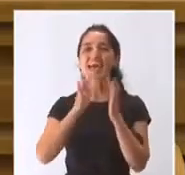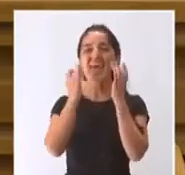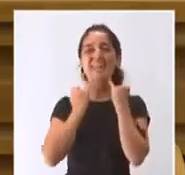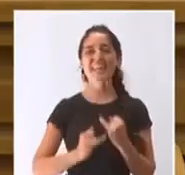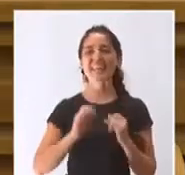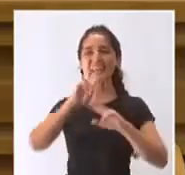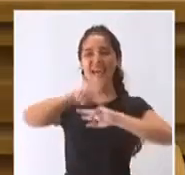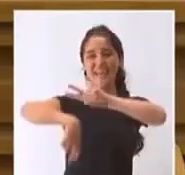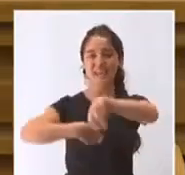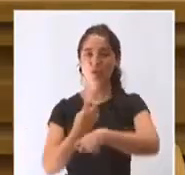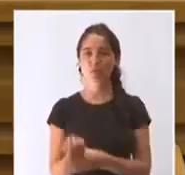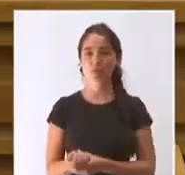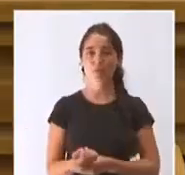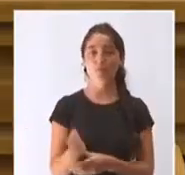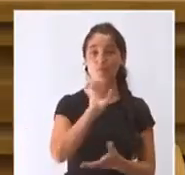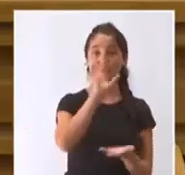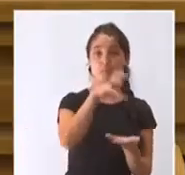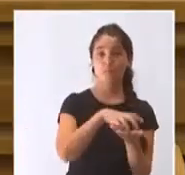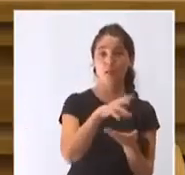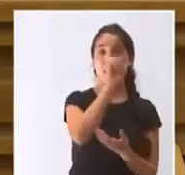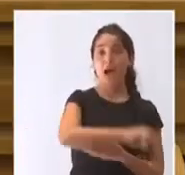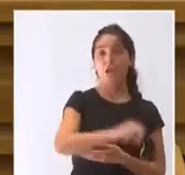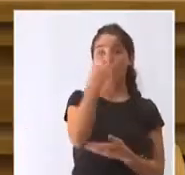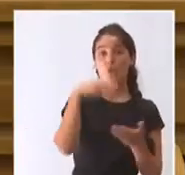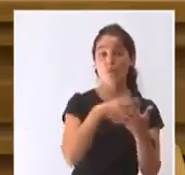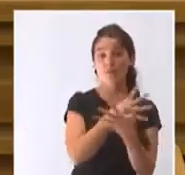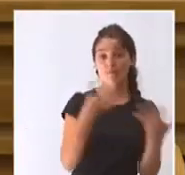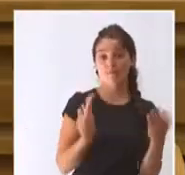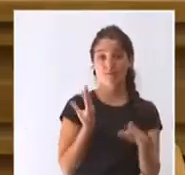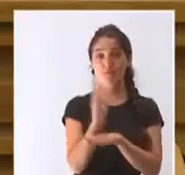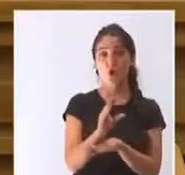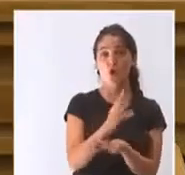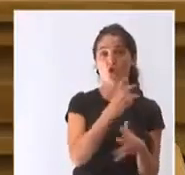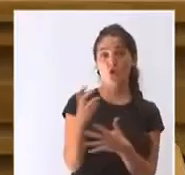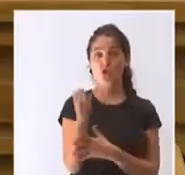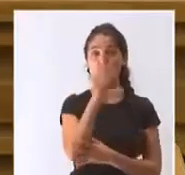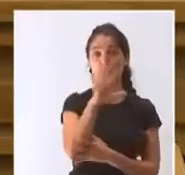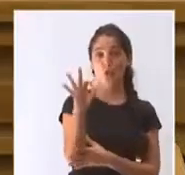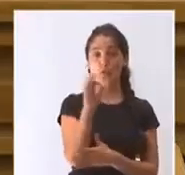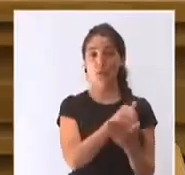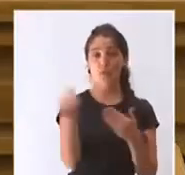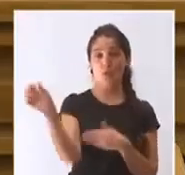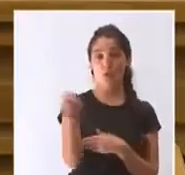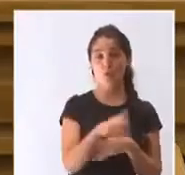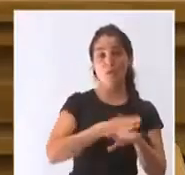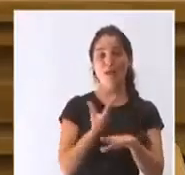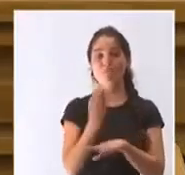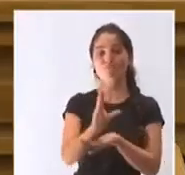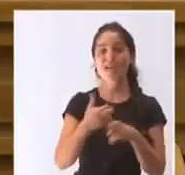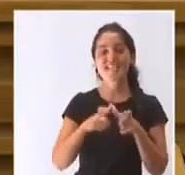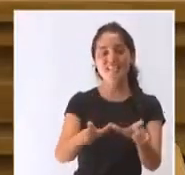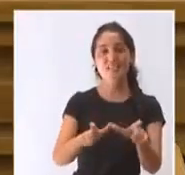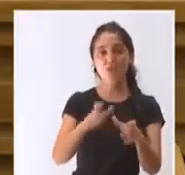desde 2019 nos ha llevado una inversión de 850 millones de euros al sector privado con ayudas